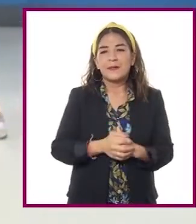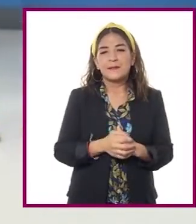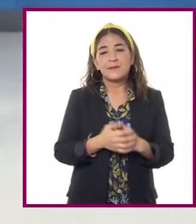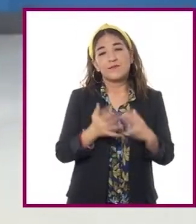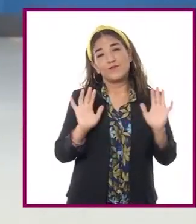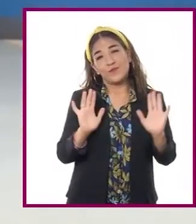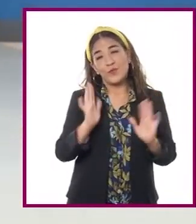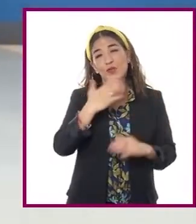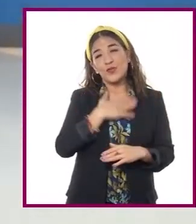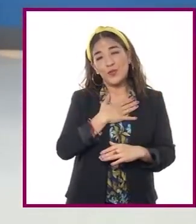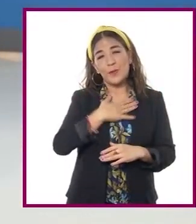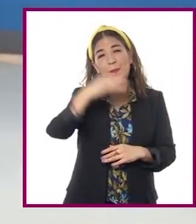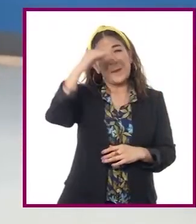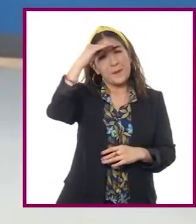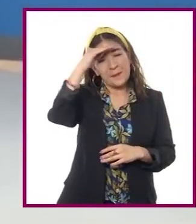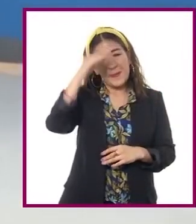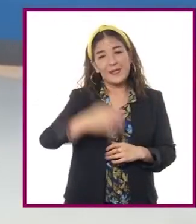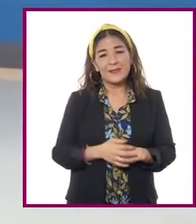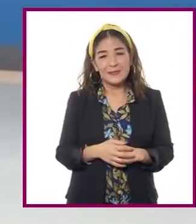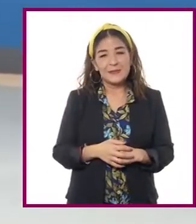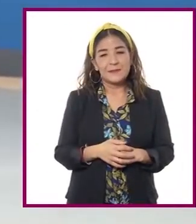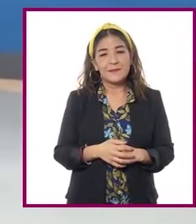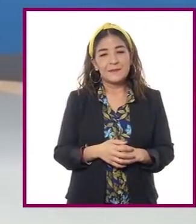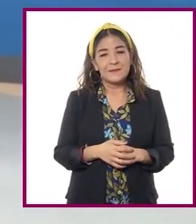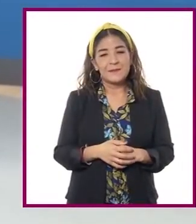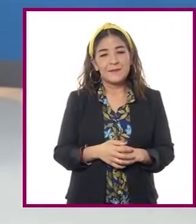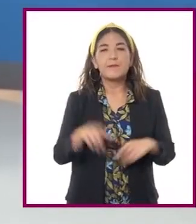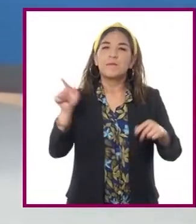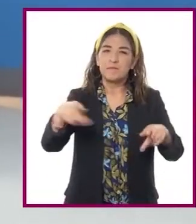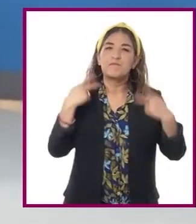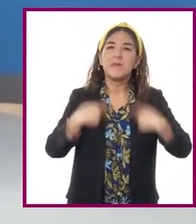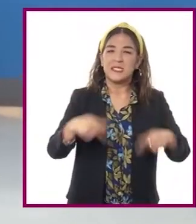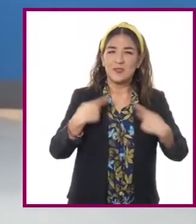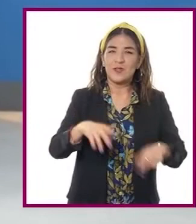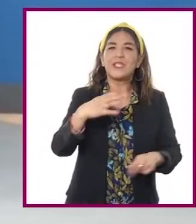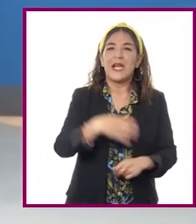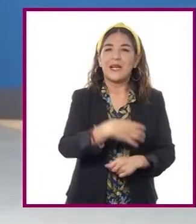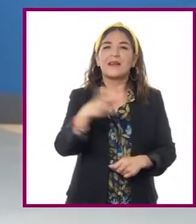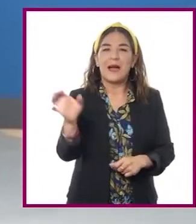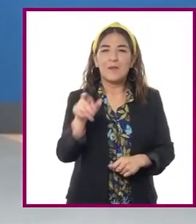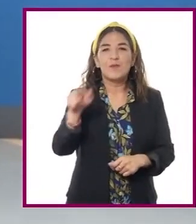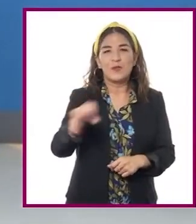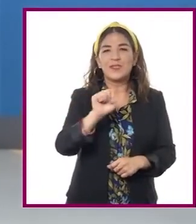Pues yo pienso que los campesinos de San Gregorio.